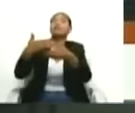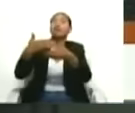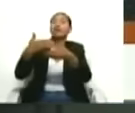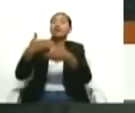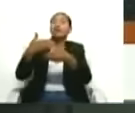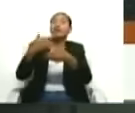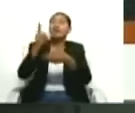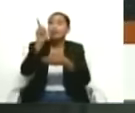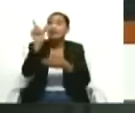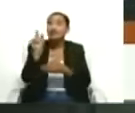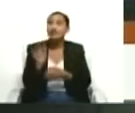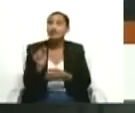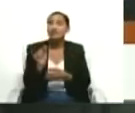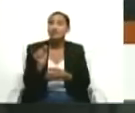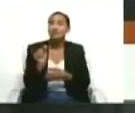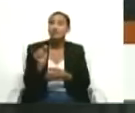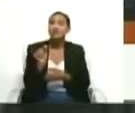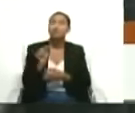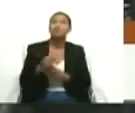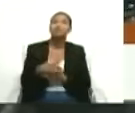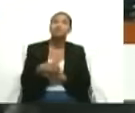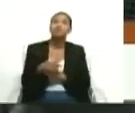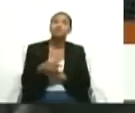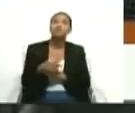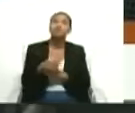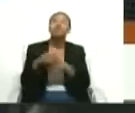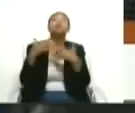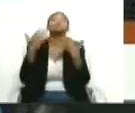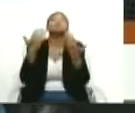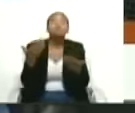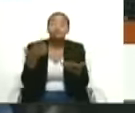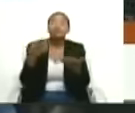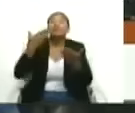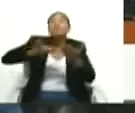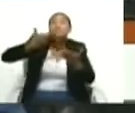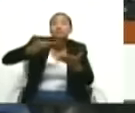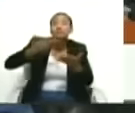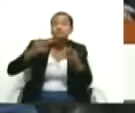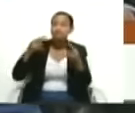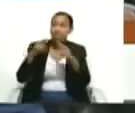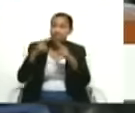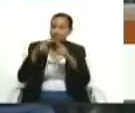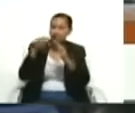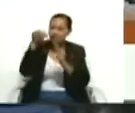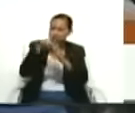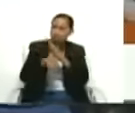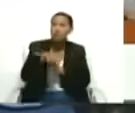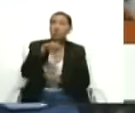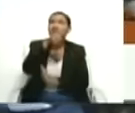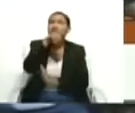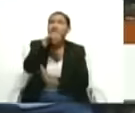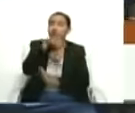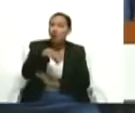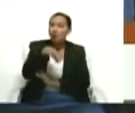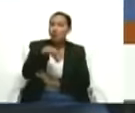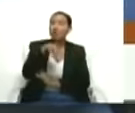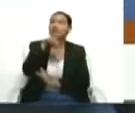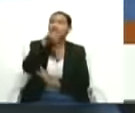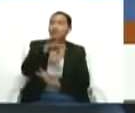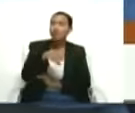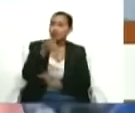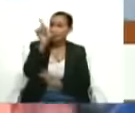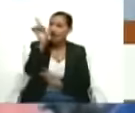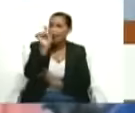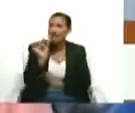Por eso es importante, hermanos y hermanas, conocer la historia. Y en la historia del Esequibo